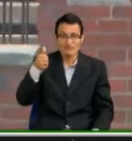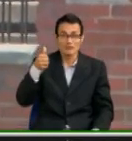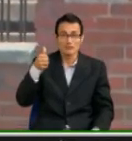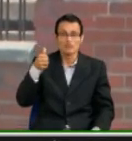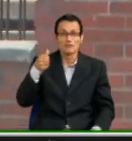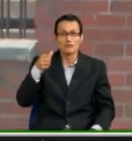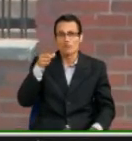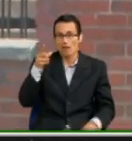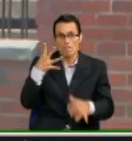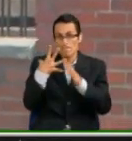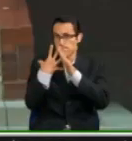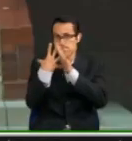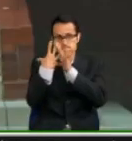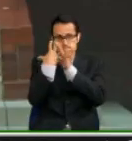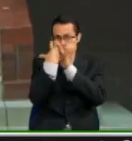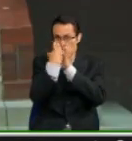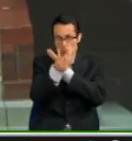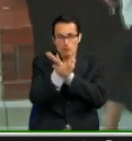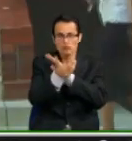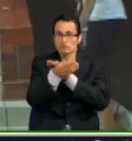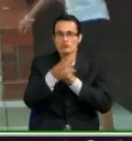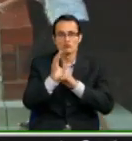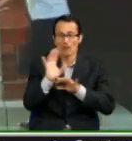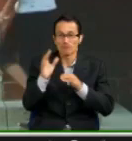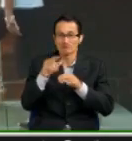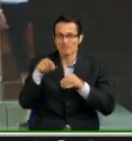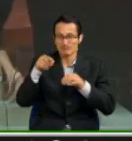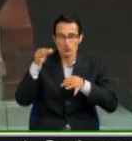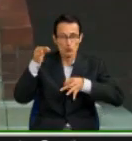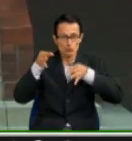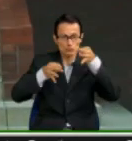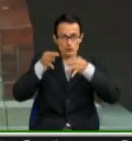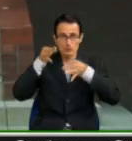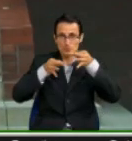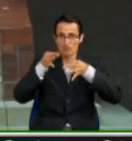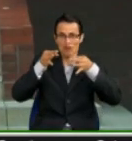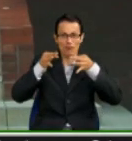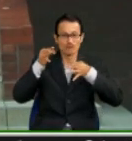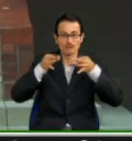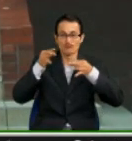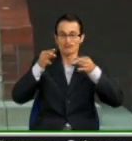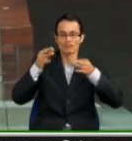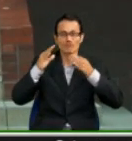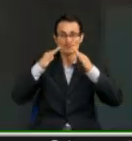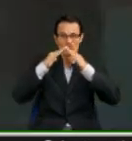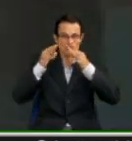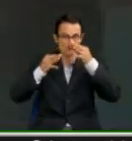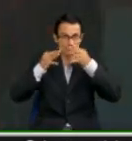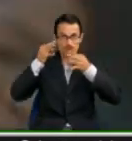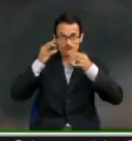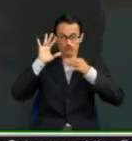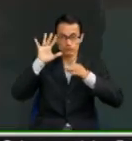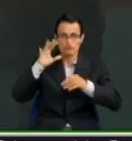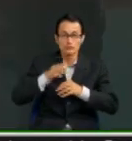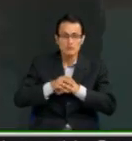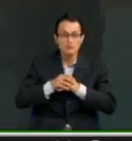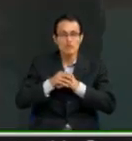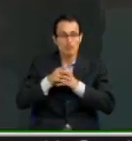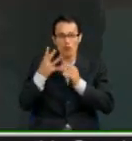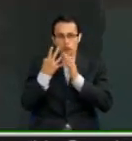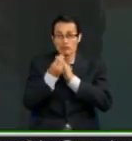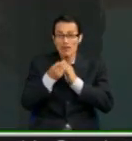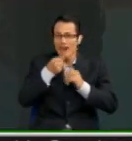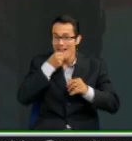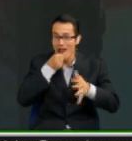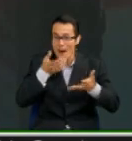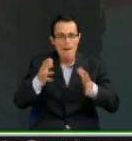muy sigilosamente fue sacado de las instalaciones del Palacio de Justicia, en donde pues no se pudo tener acceso por parte de los medios